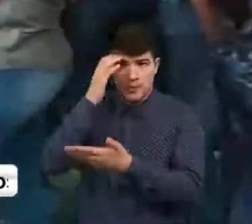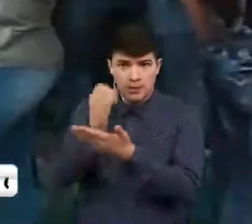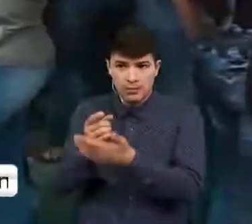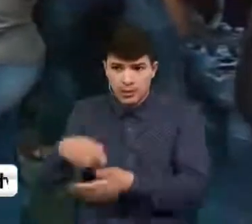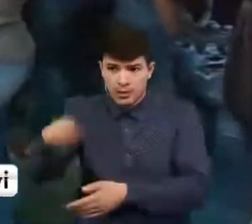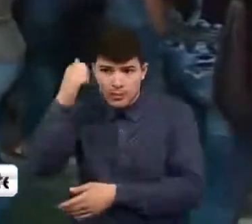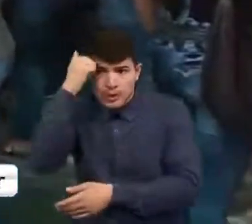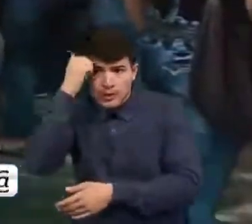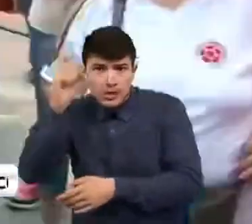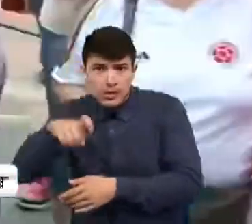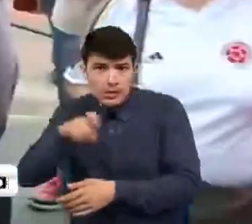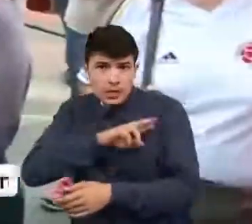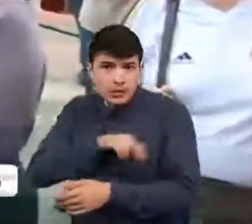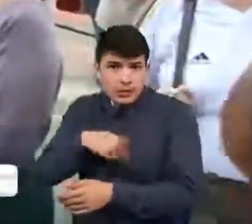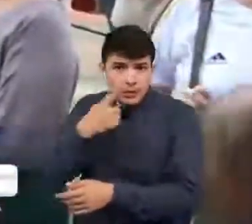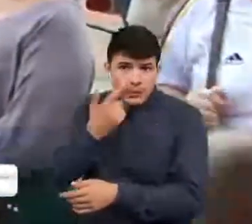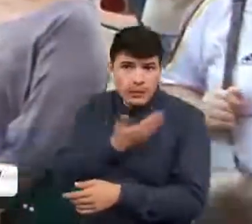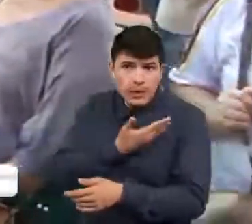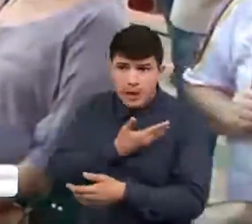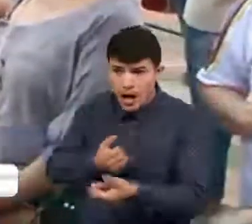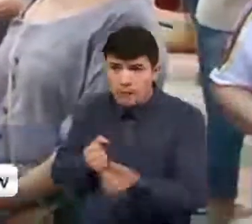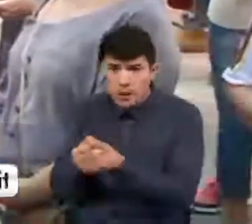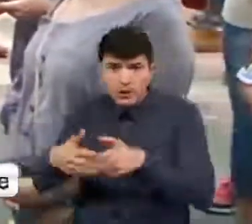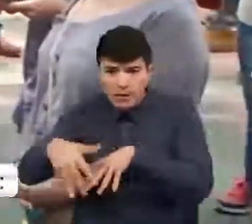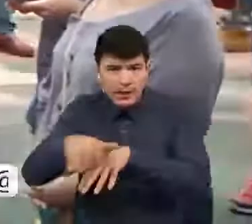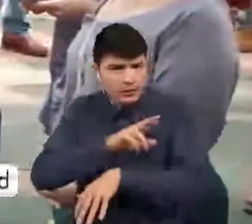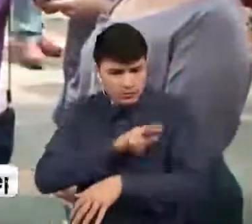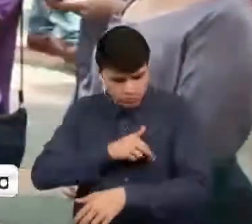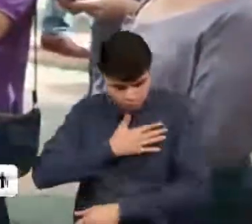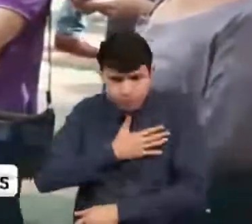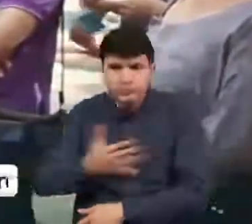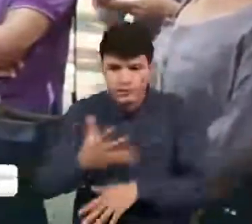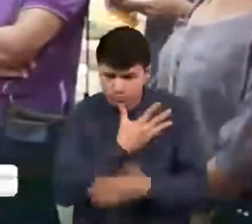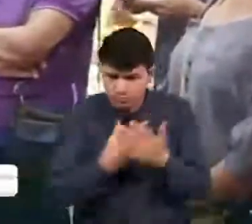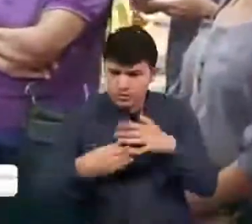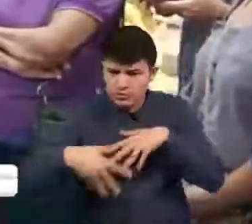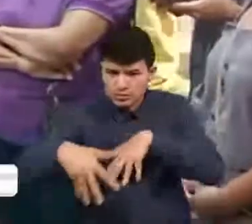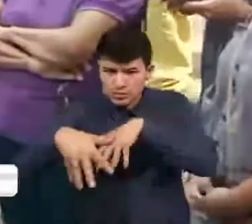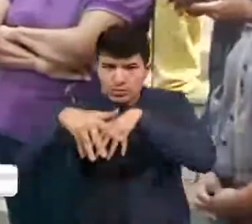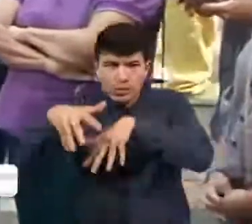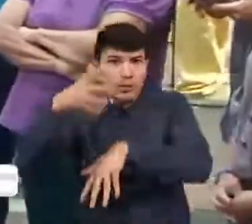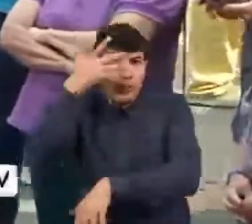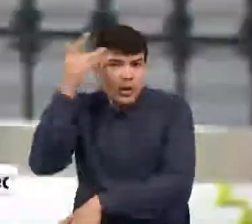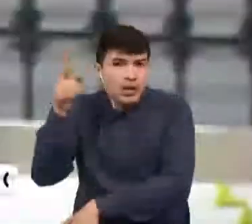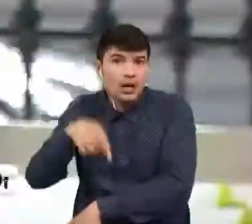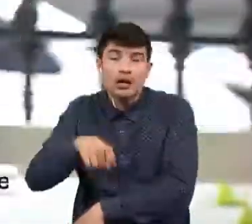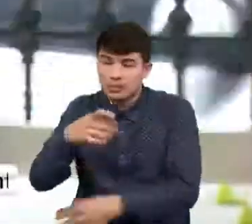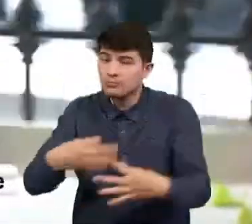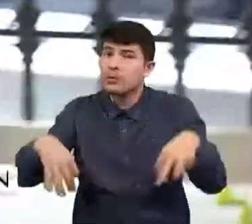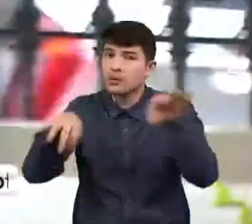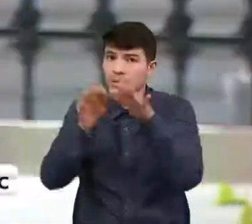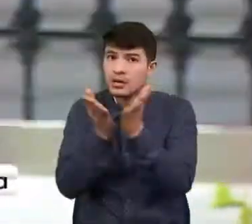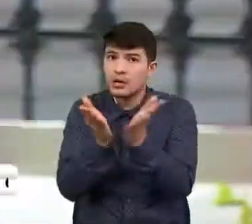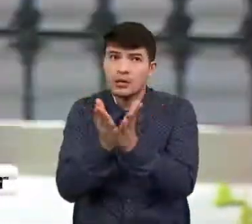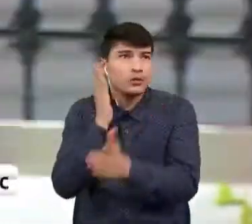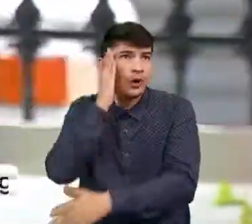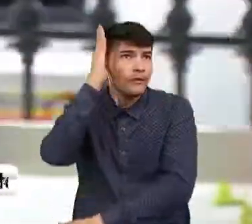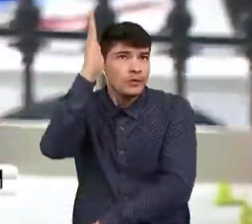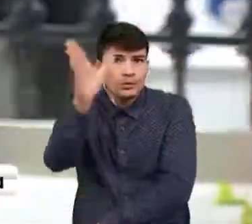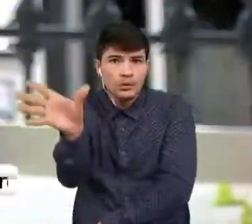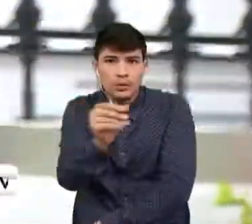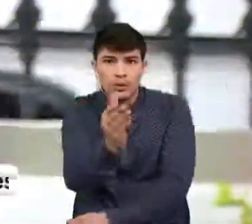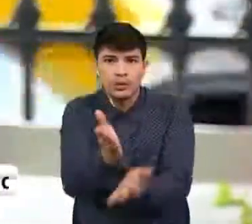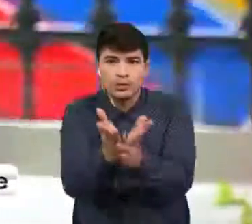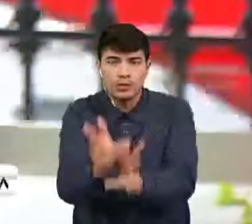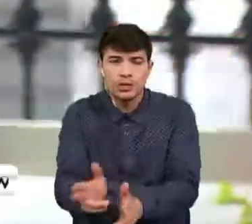para defender también la educación porque la educación de ellos la de sus hijos la de sus nietos y la de las generaciones y más de 300 docentes de